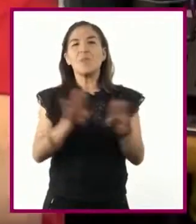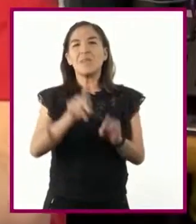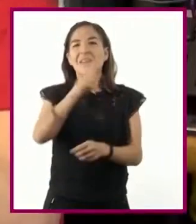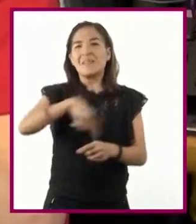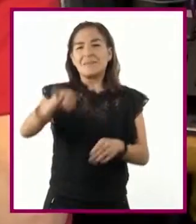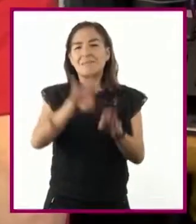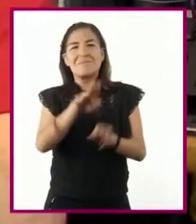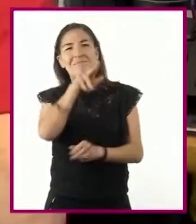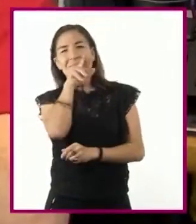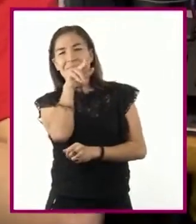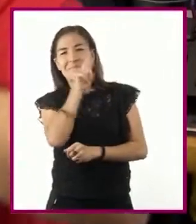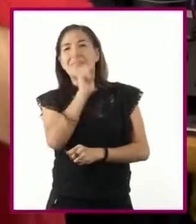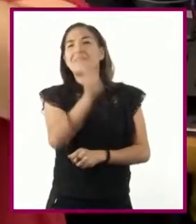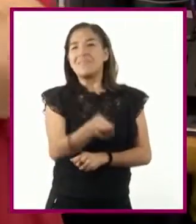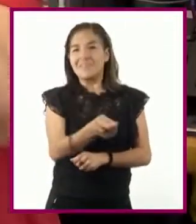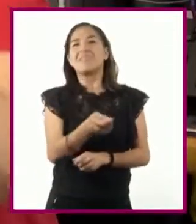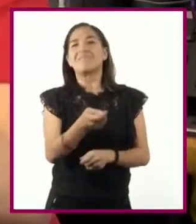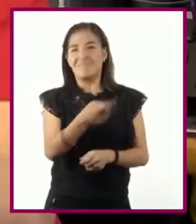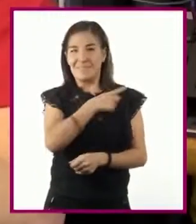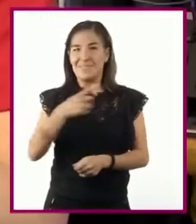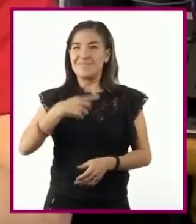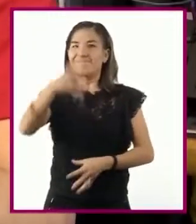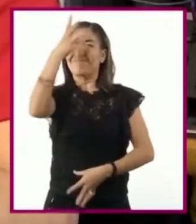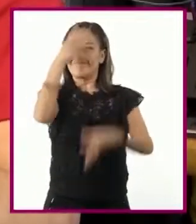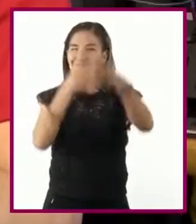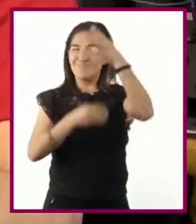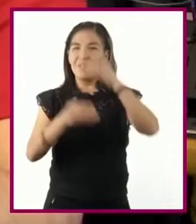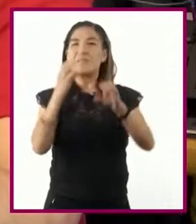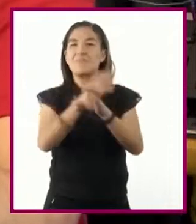ahogarnos, es necesario aprender a surfear.